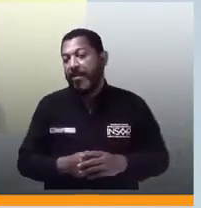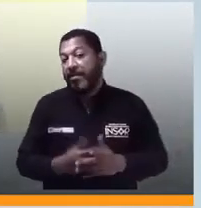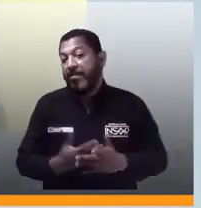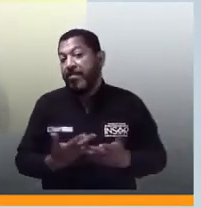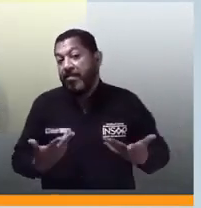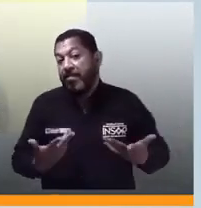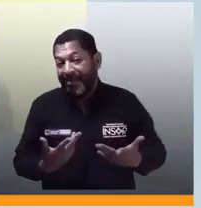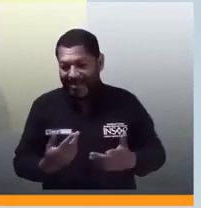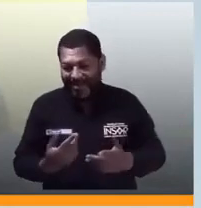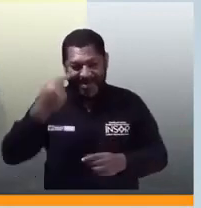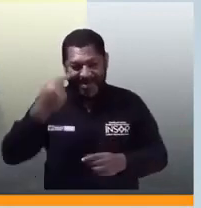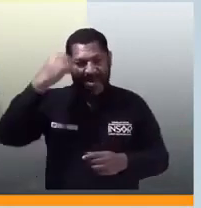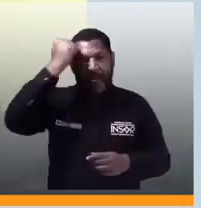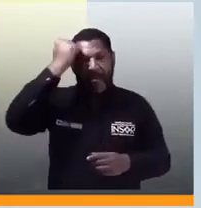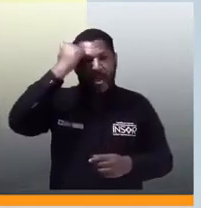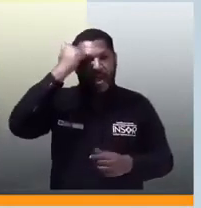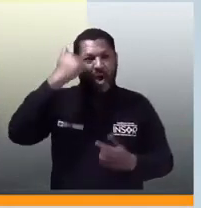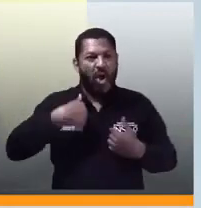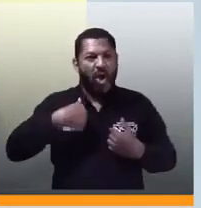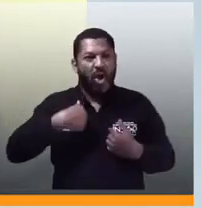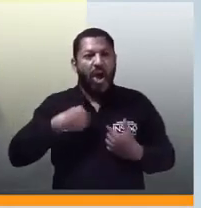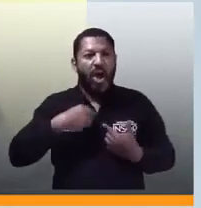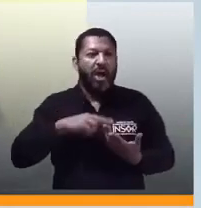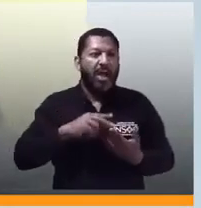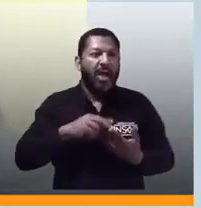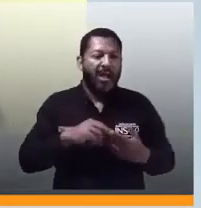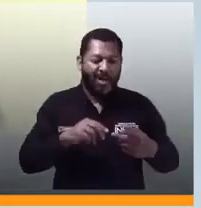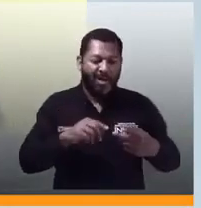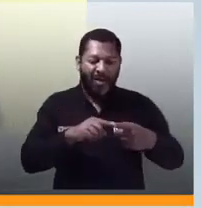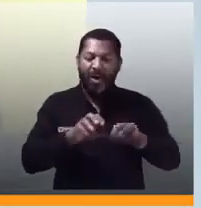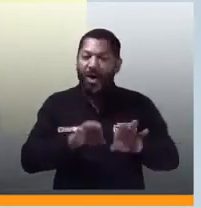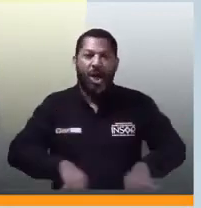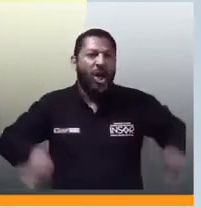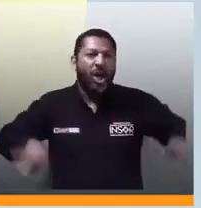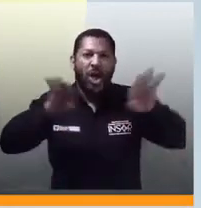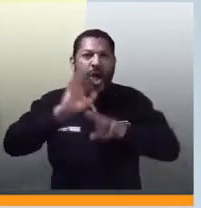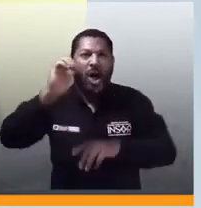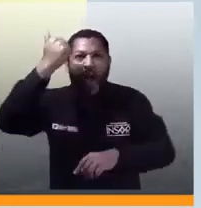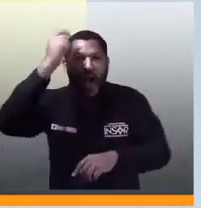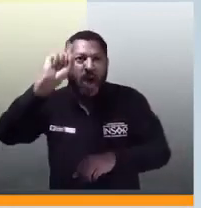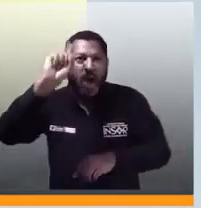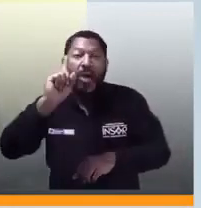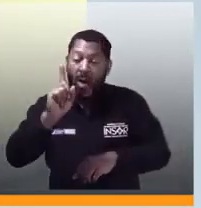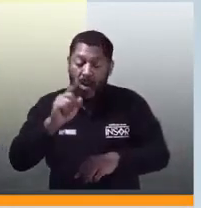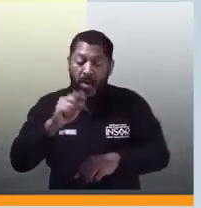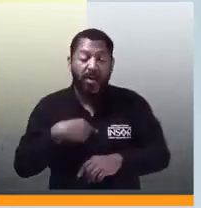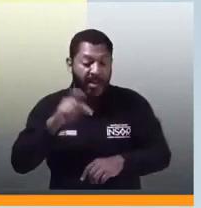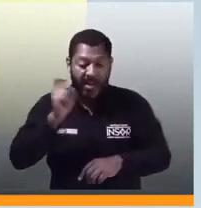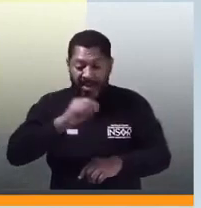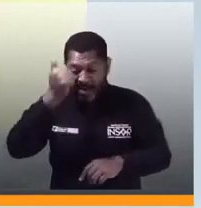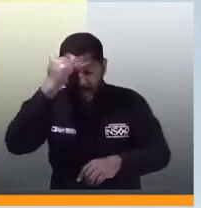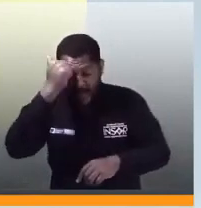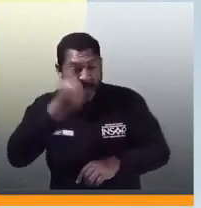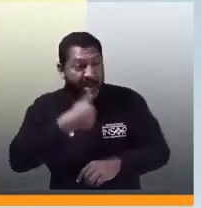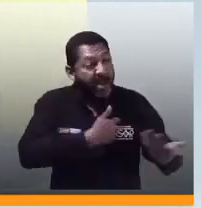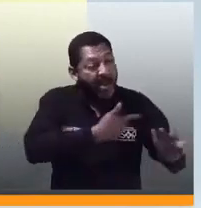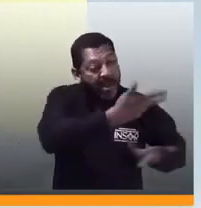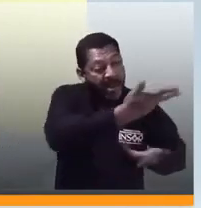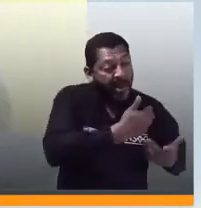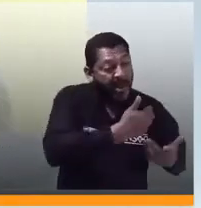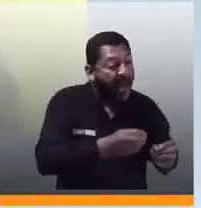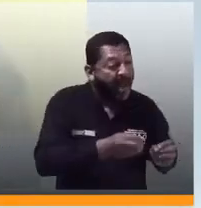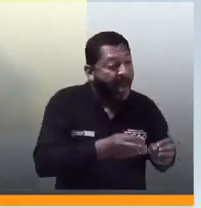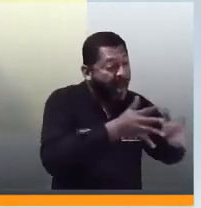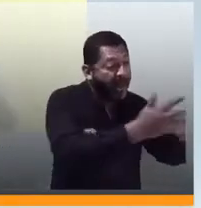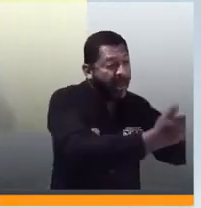trabajo del profesor se pasa a un segundo plano, porque la enseñanza siempre estará acompañada del aprendizaje y viceversa. El